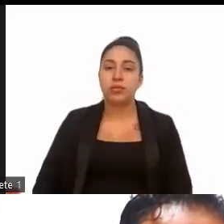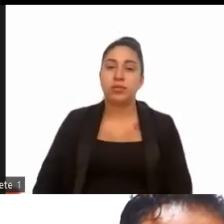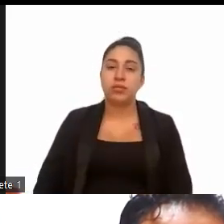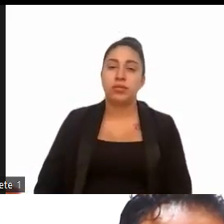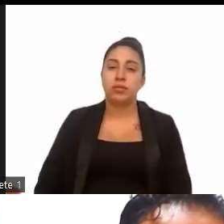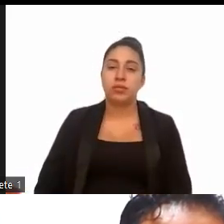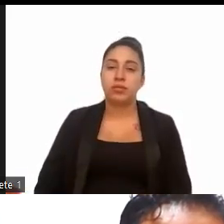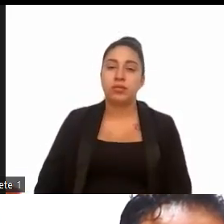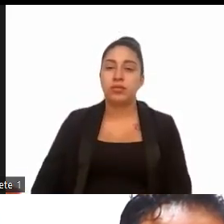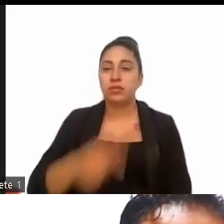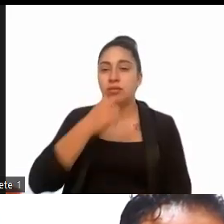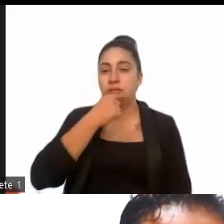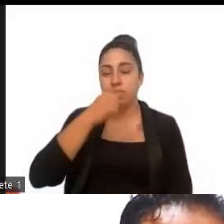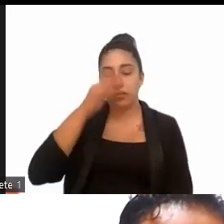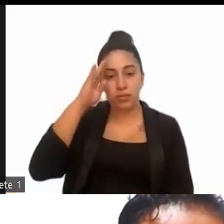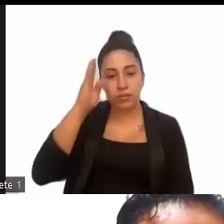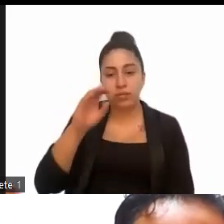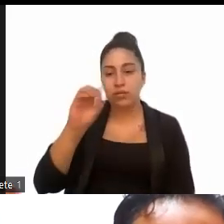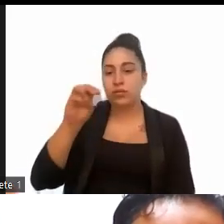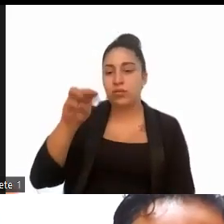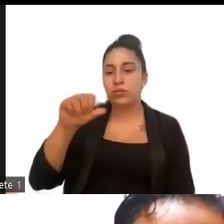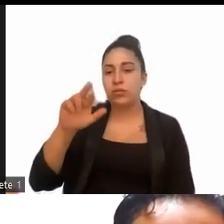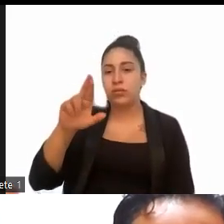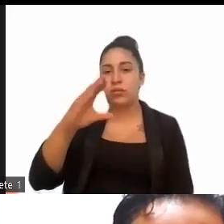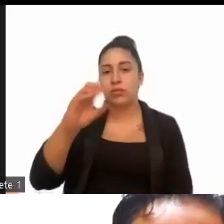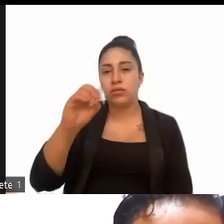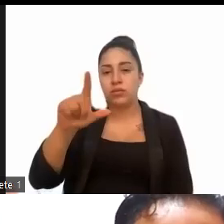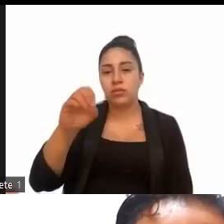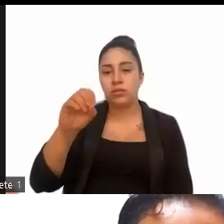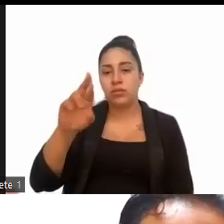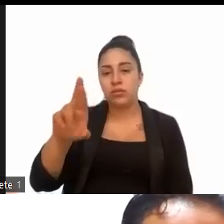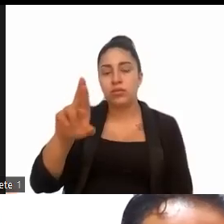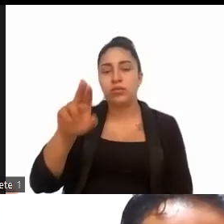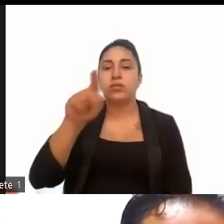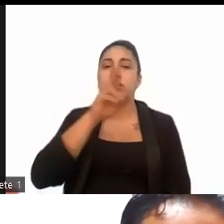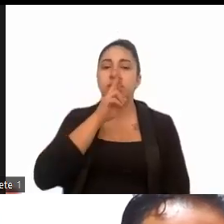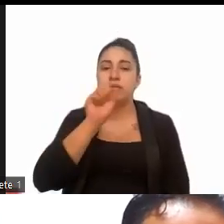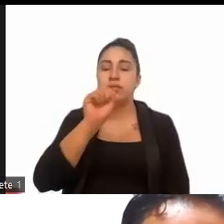Maestro Omar Color Rosas. Omar Color, a favor.